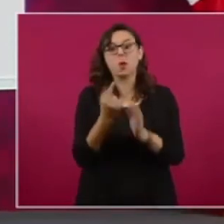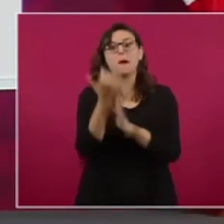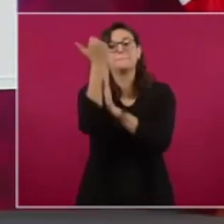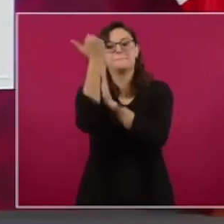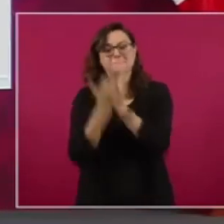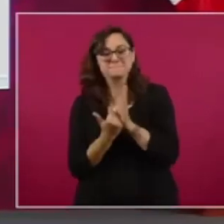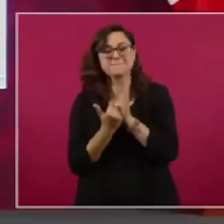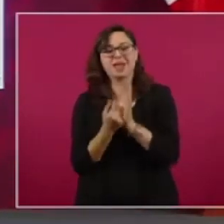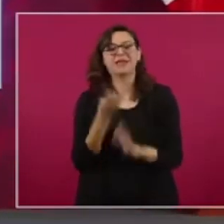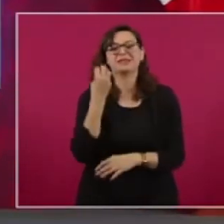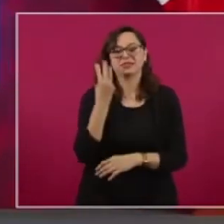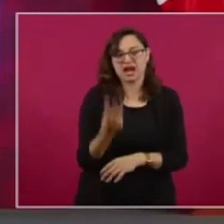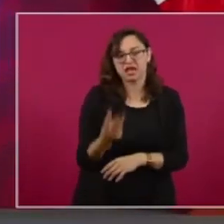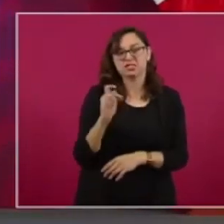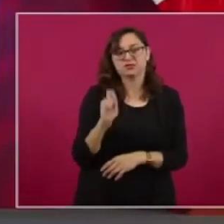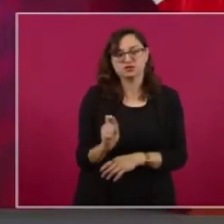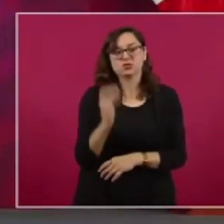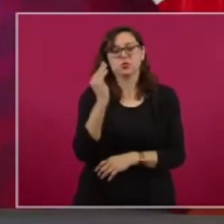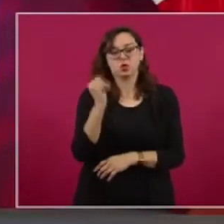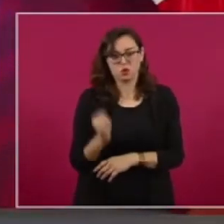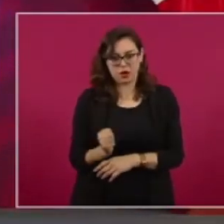menos 3.9.